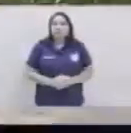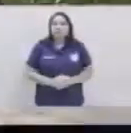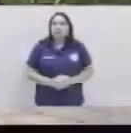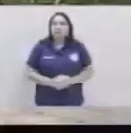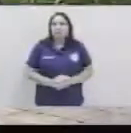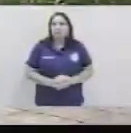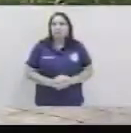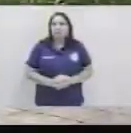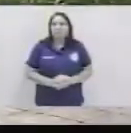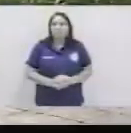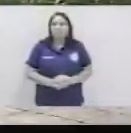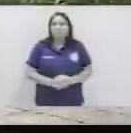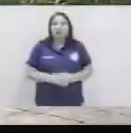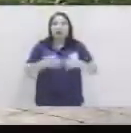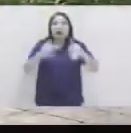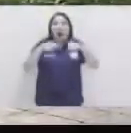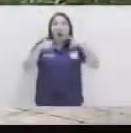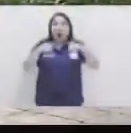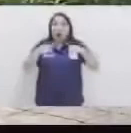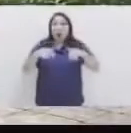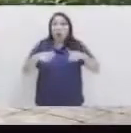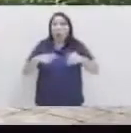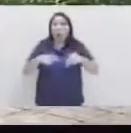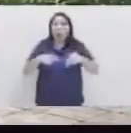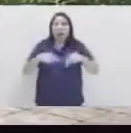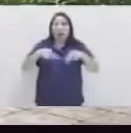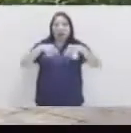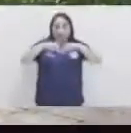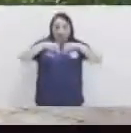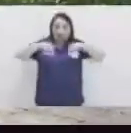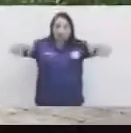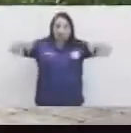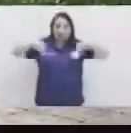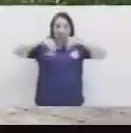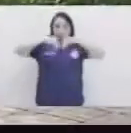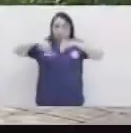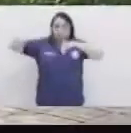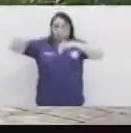Regreso. Eso, ahora me voy a desplazar a los lados.